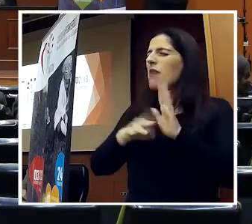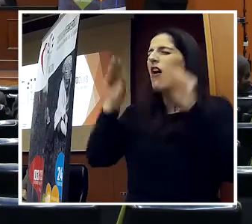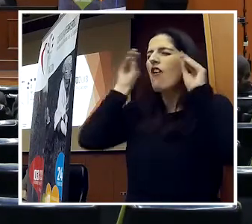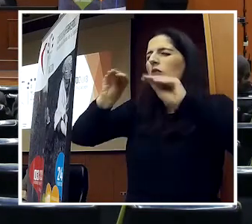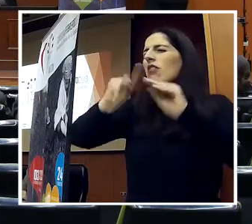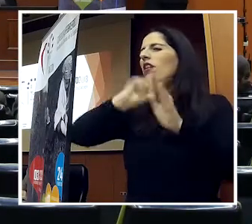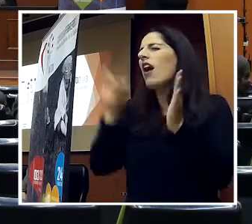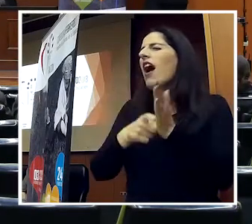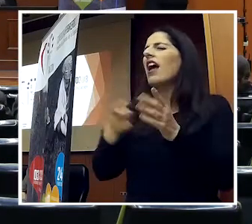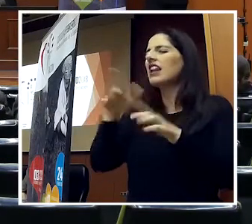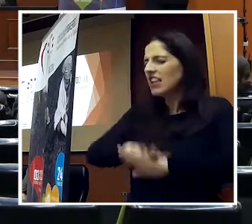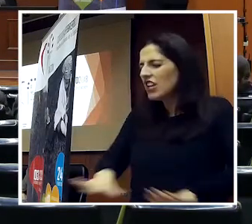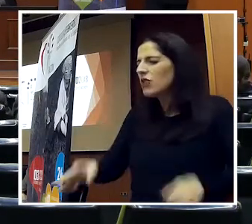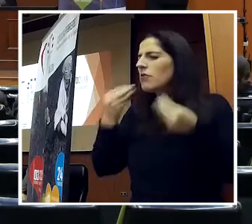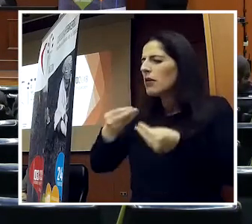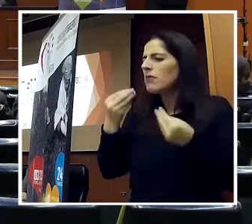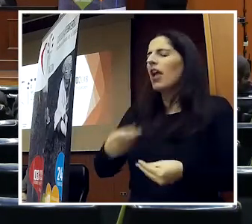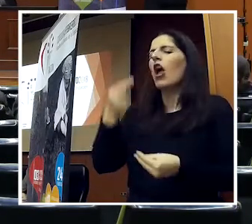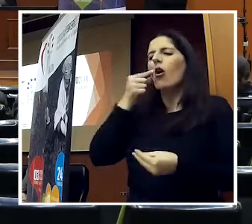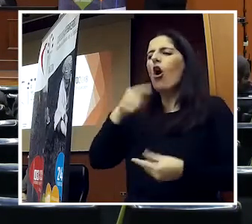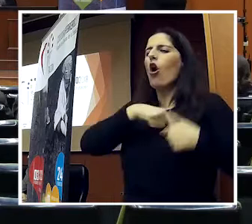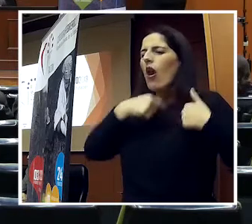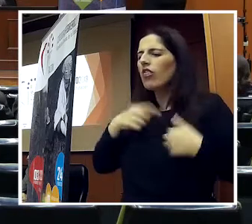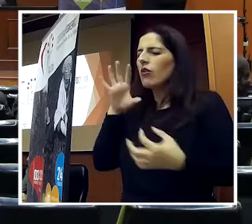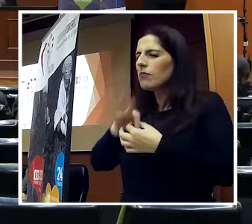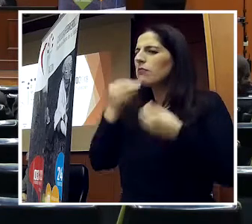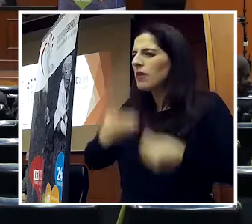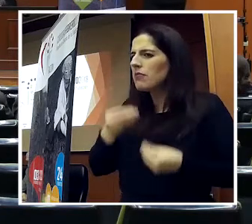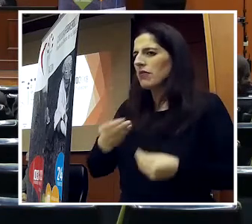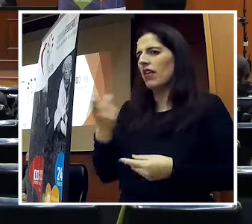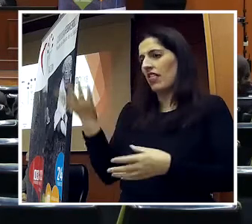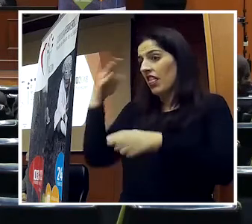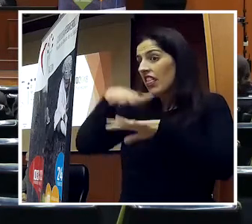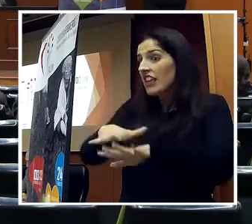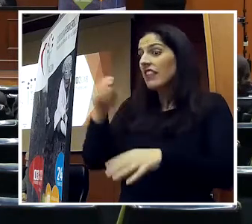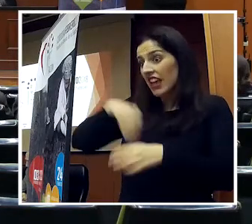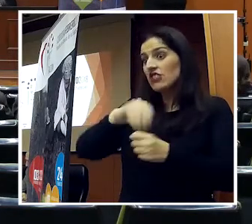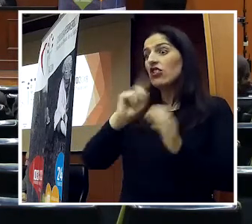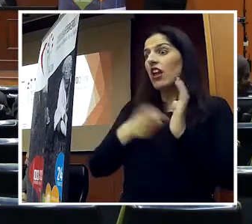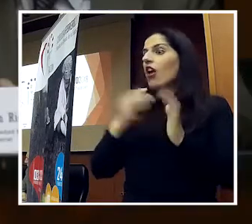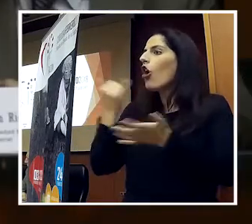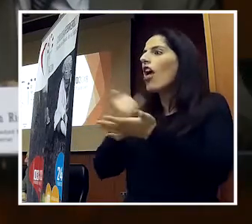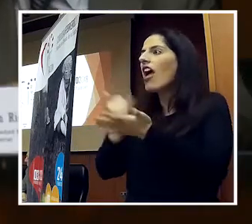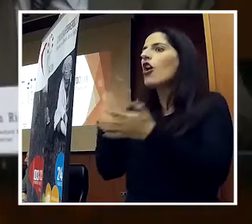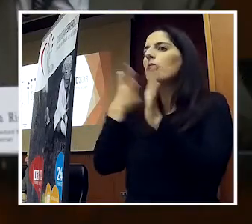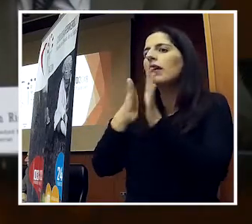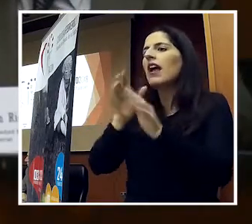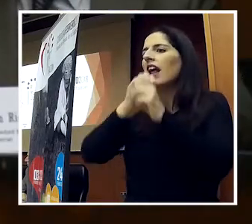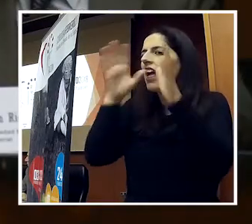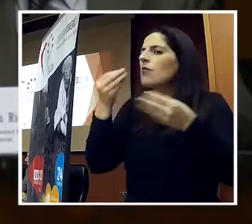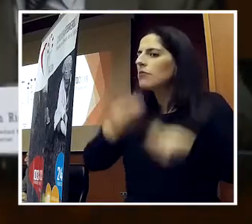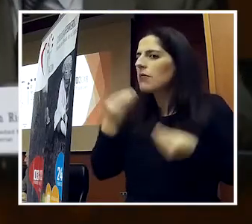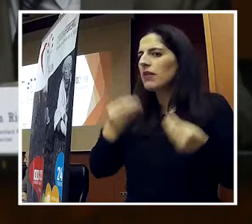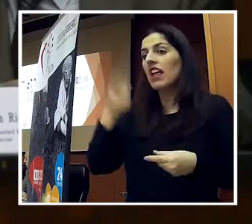formación sobre la alimentación saludable y el corazón porque no lo han introducido en los colegios. Es decir, los niños no van a